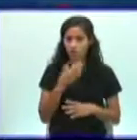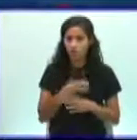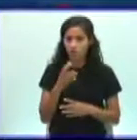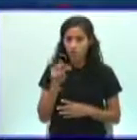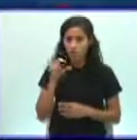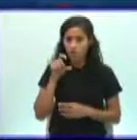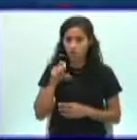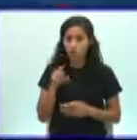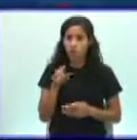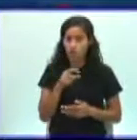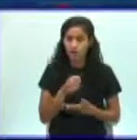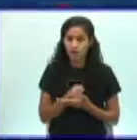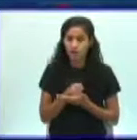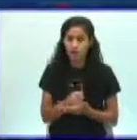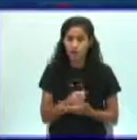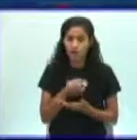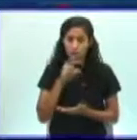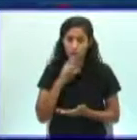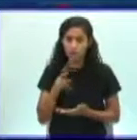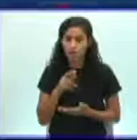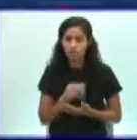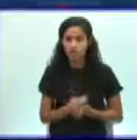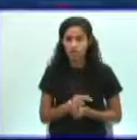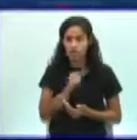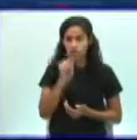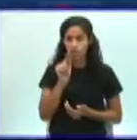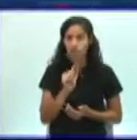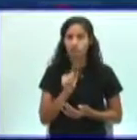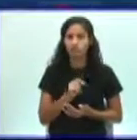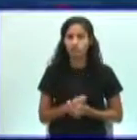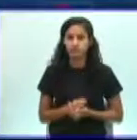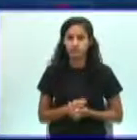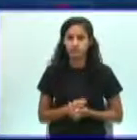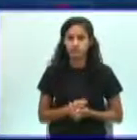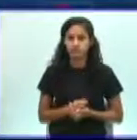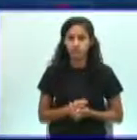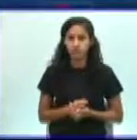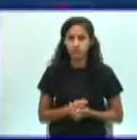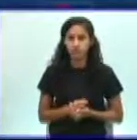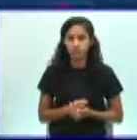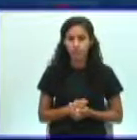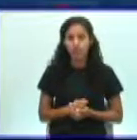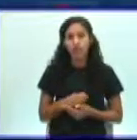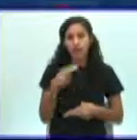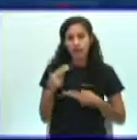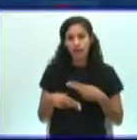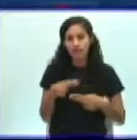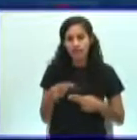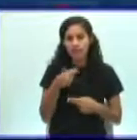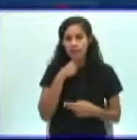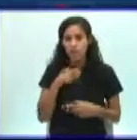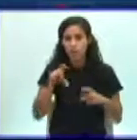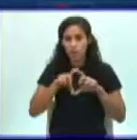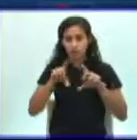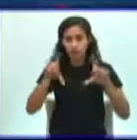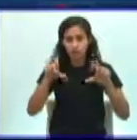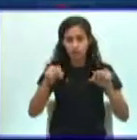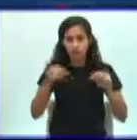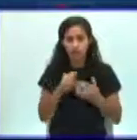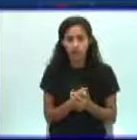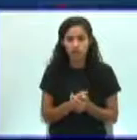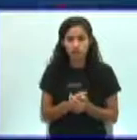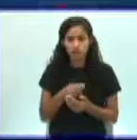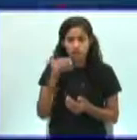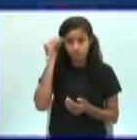pueden apoyarse para darle solución a este tipo de igualdad. Resolver ejercicios con texto aplicando